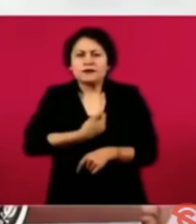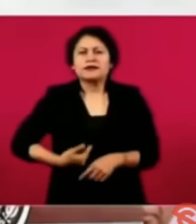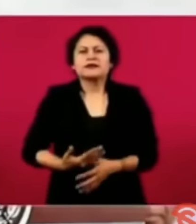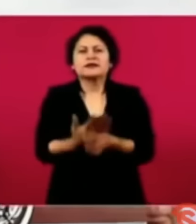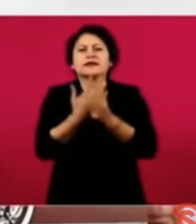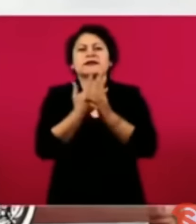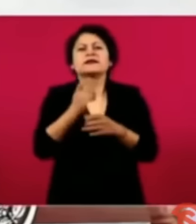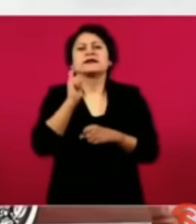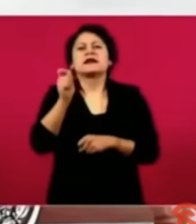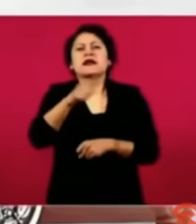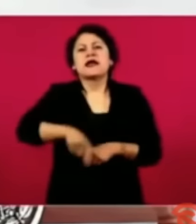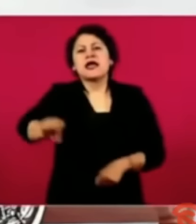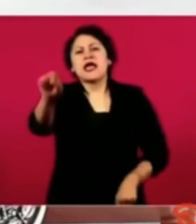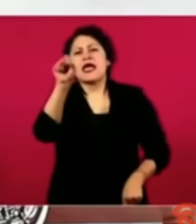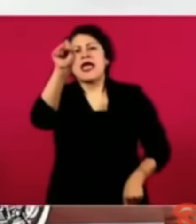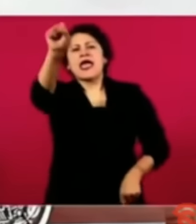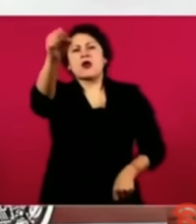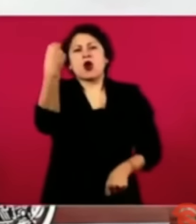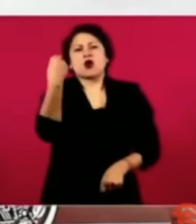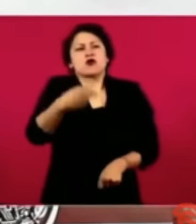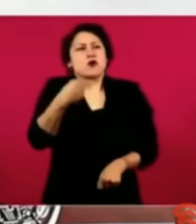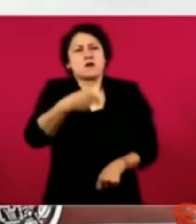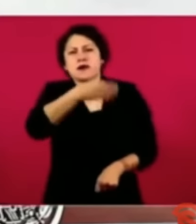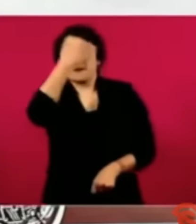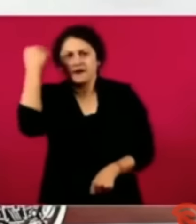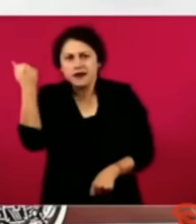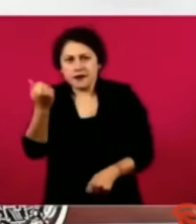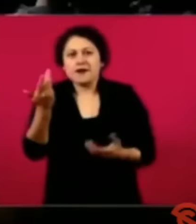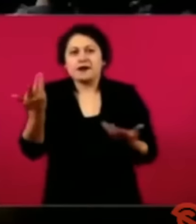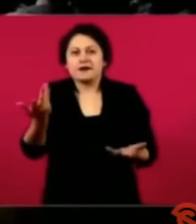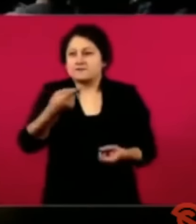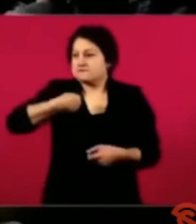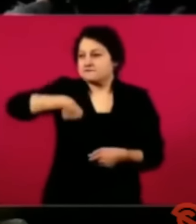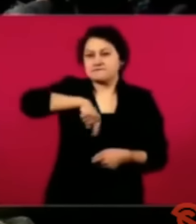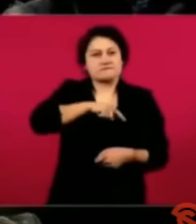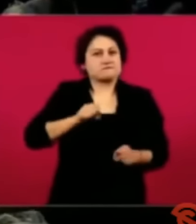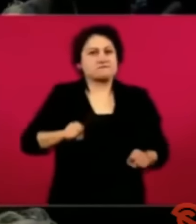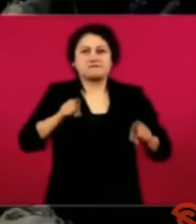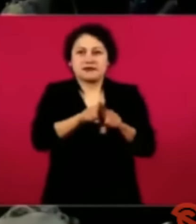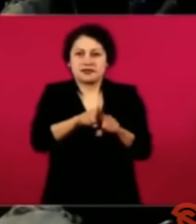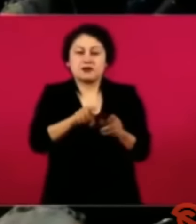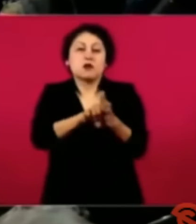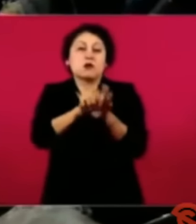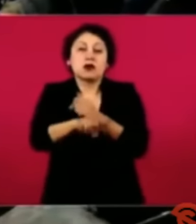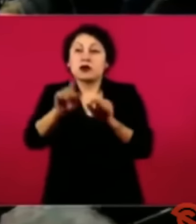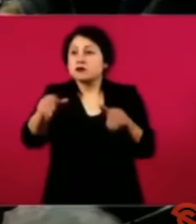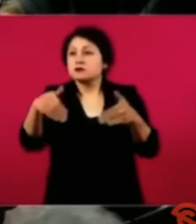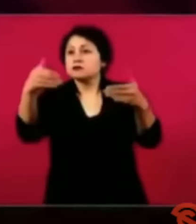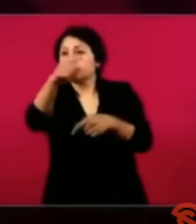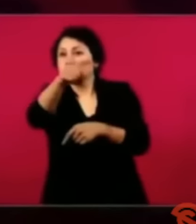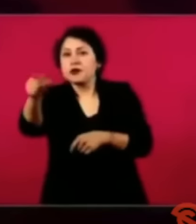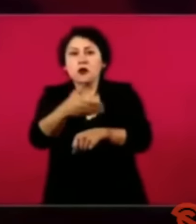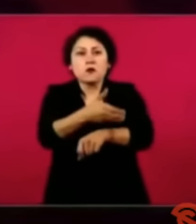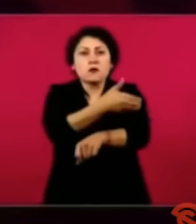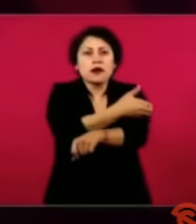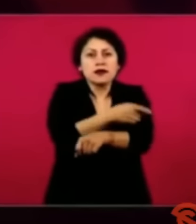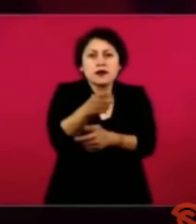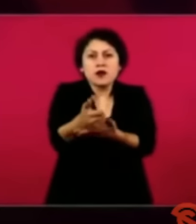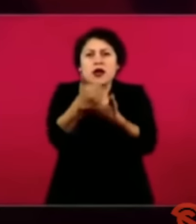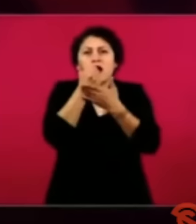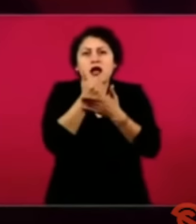que nosotros representamos, que son los compañeros de producción, que muchas veces la gente no ve,